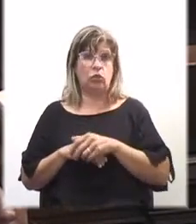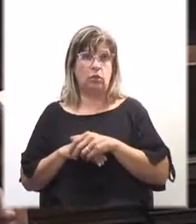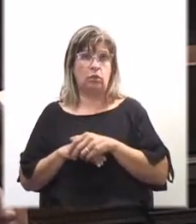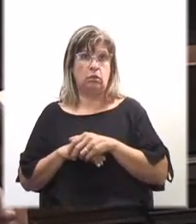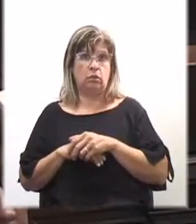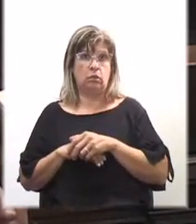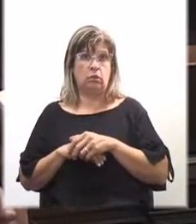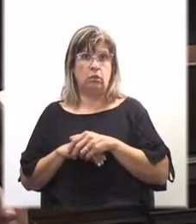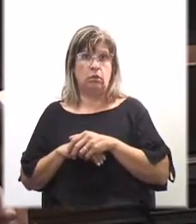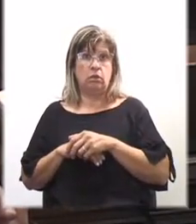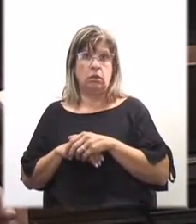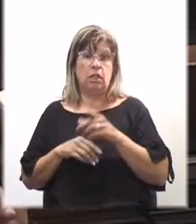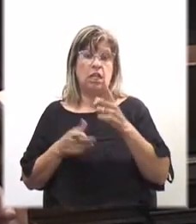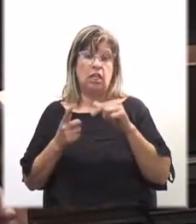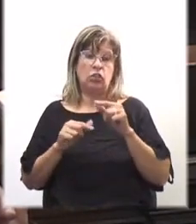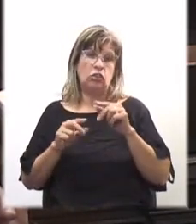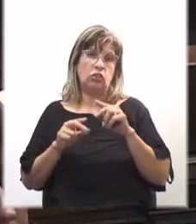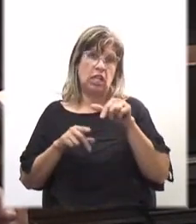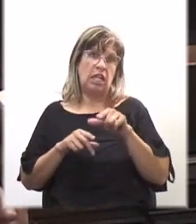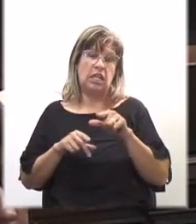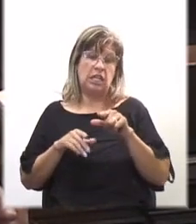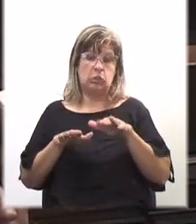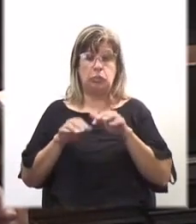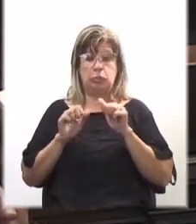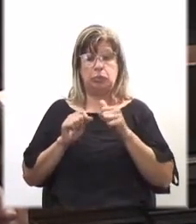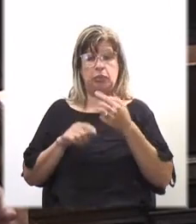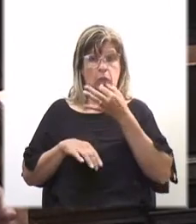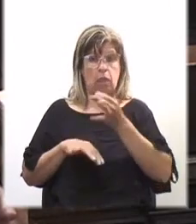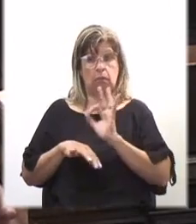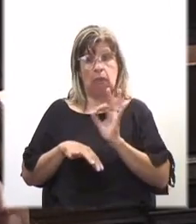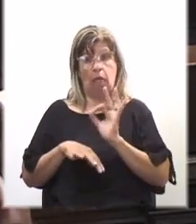abstenciones, o sea que el que se abstiene no se pronuncia.